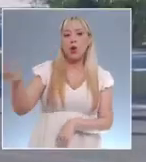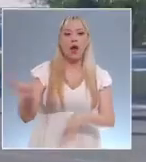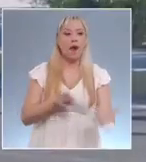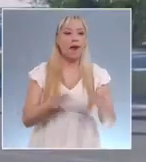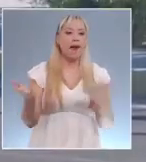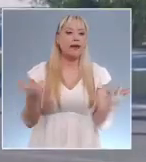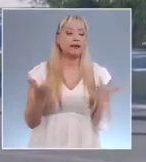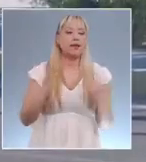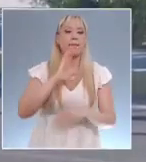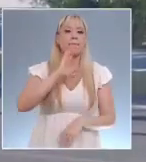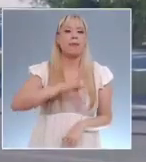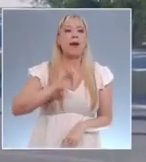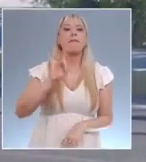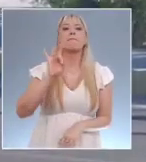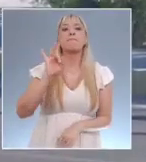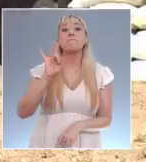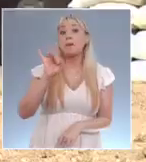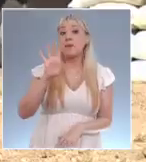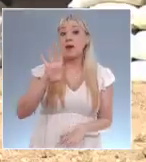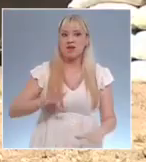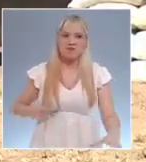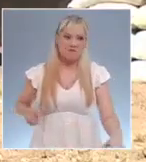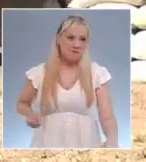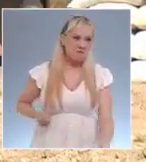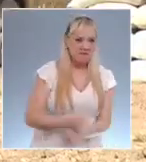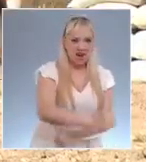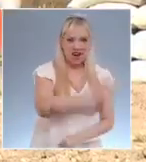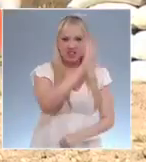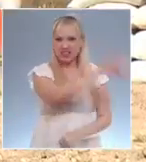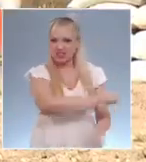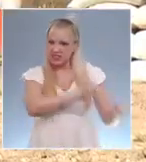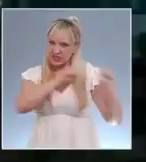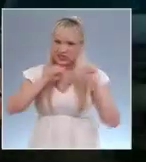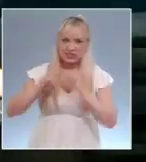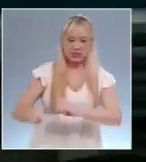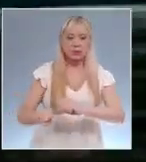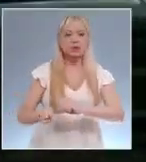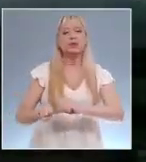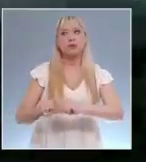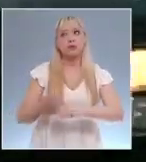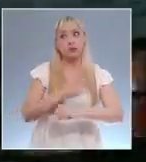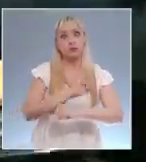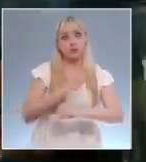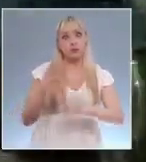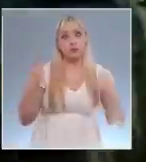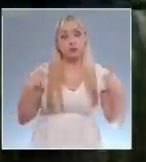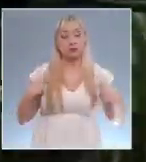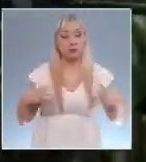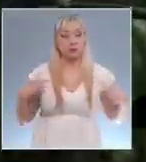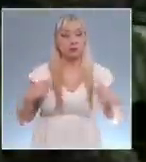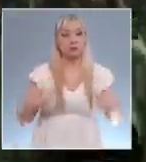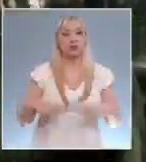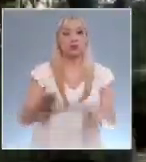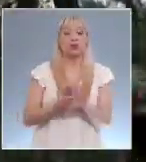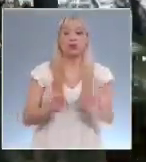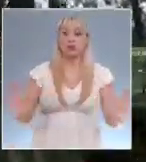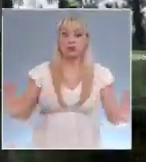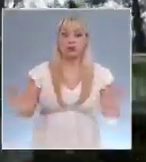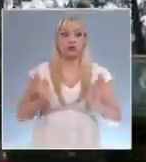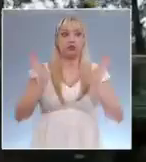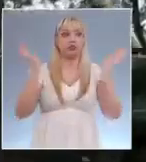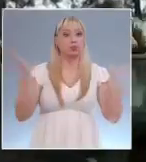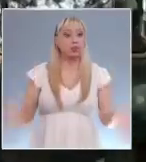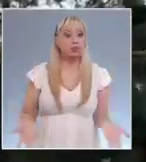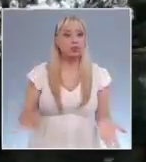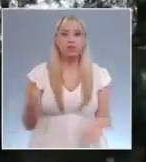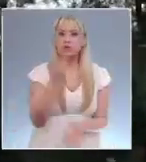injustificado de la fuerza y que resulten en la ejecución extrajudicial de una persona. Esto en un caso en el que una pareja fue asesinada por un